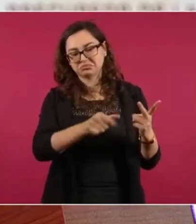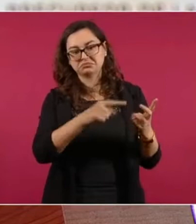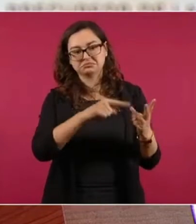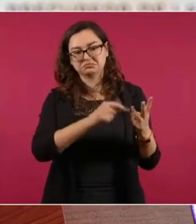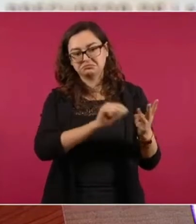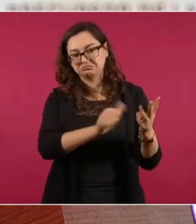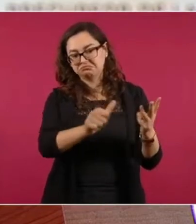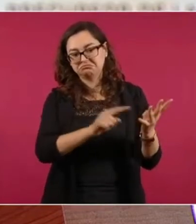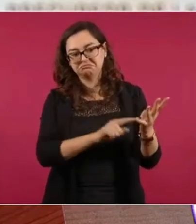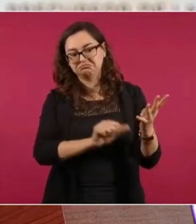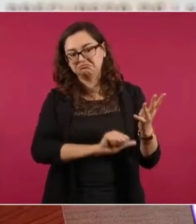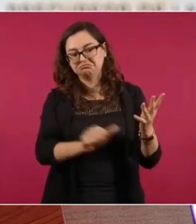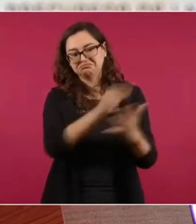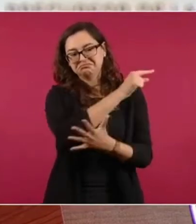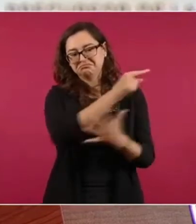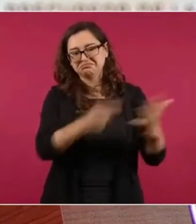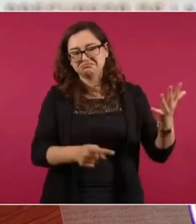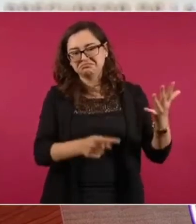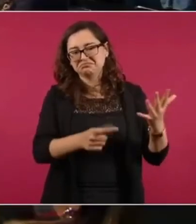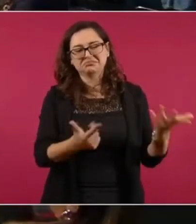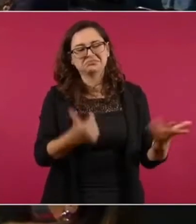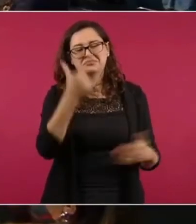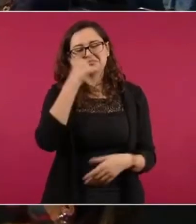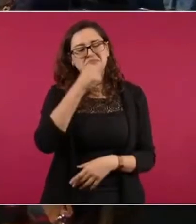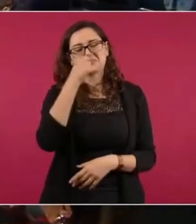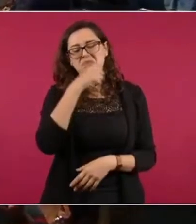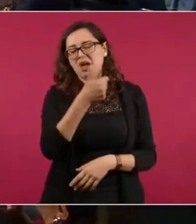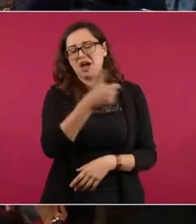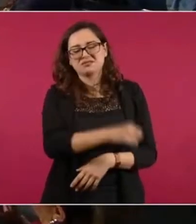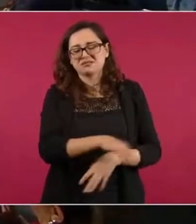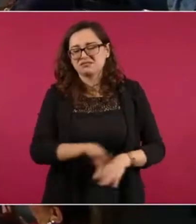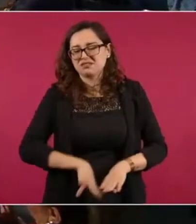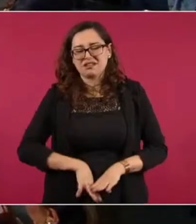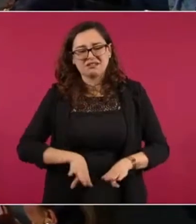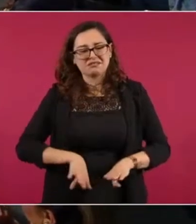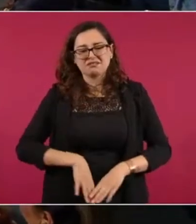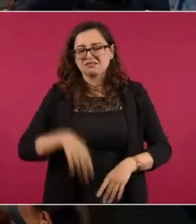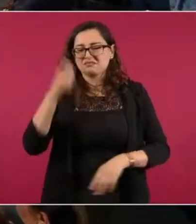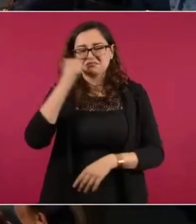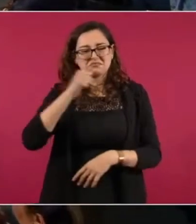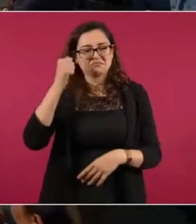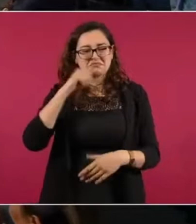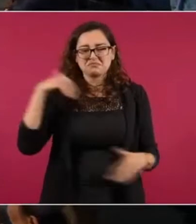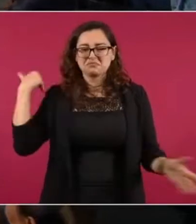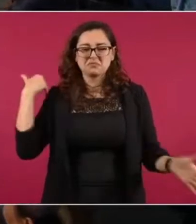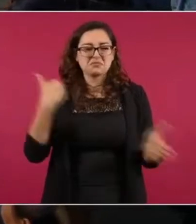pues se han dedicado siempre a eso, ¿sí? Y